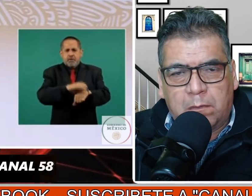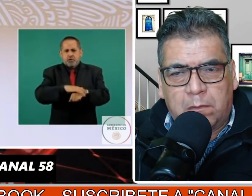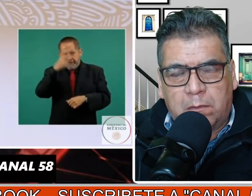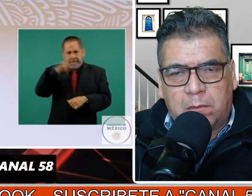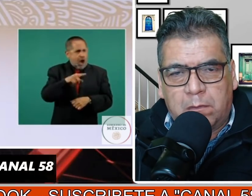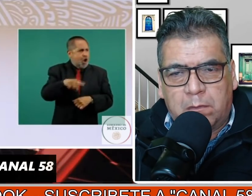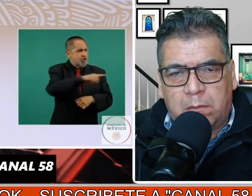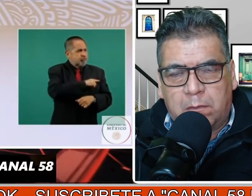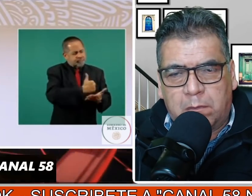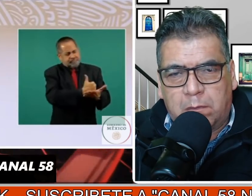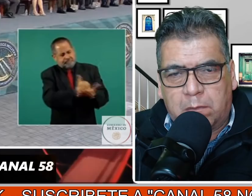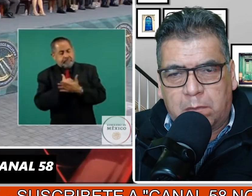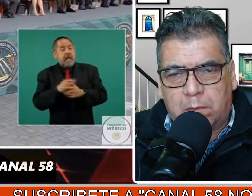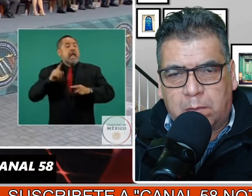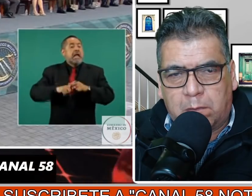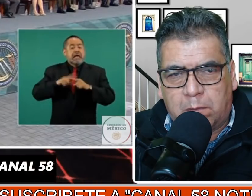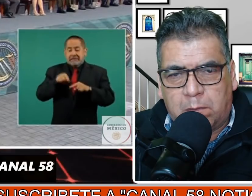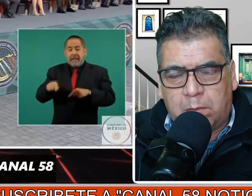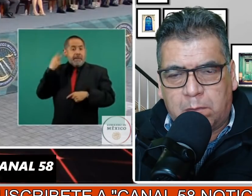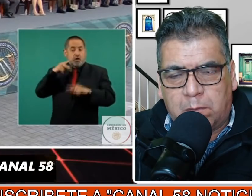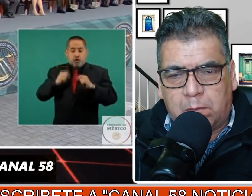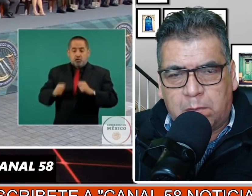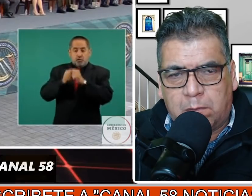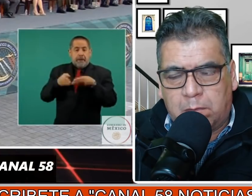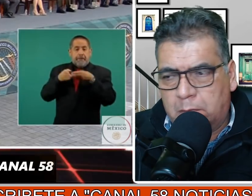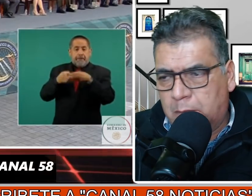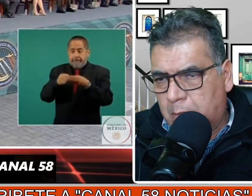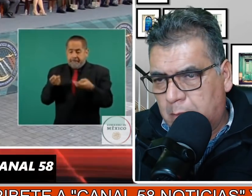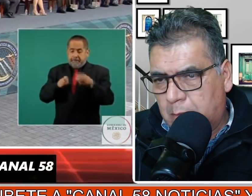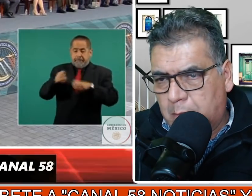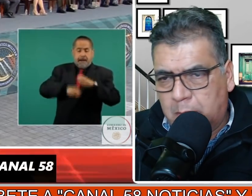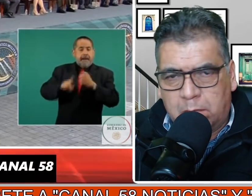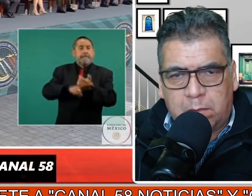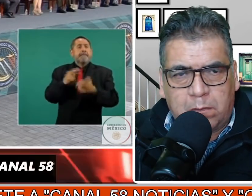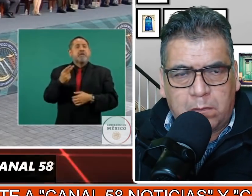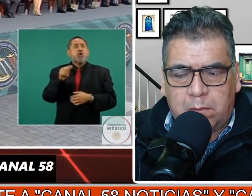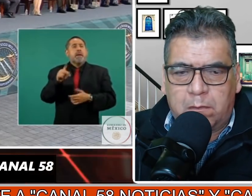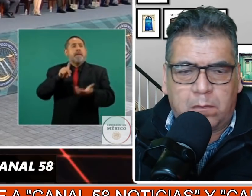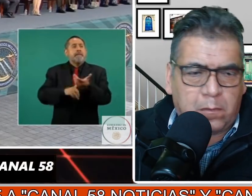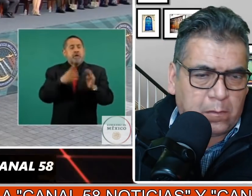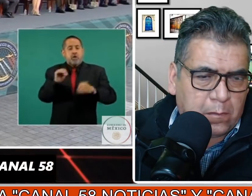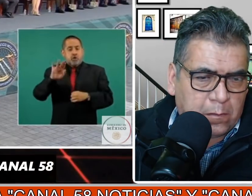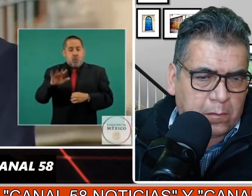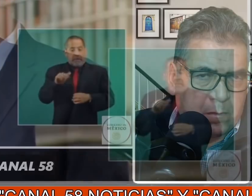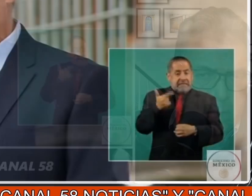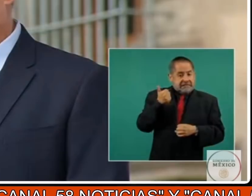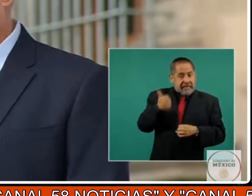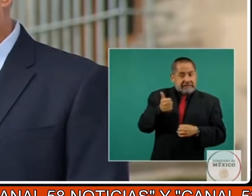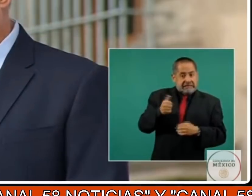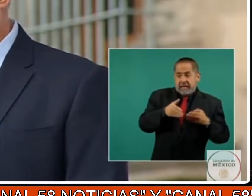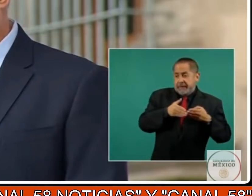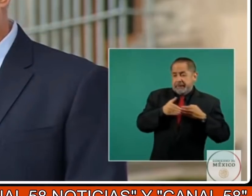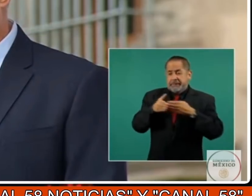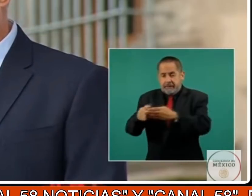Sarpor Yate Granma de Tuxpan Veracruz el 25 de noviembre de 1956 de esa